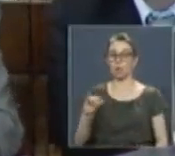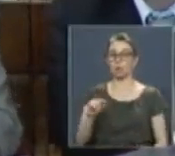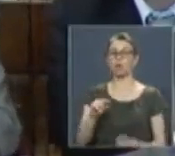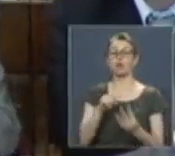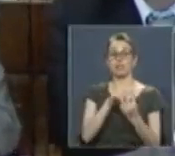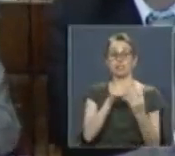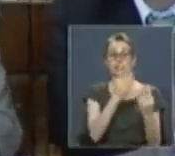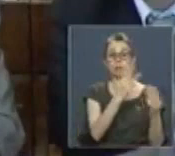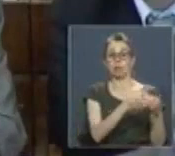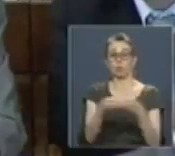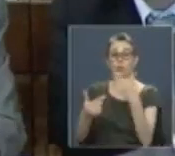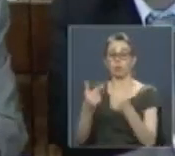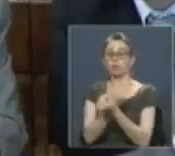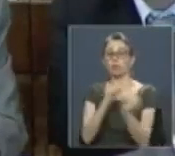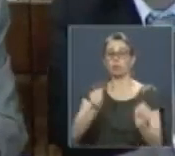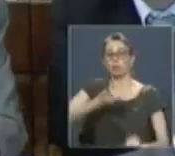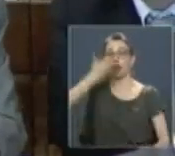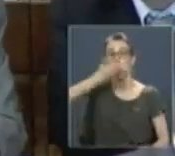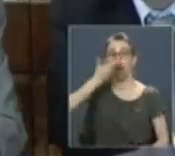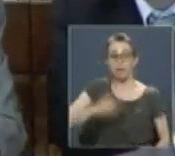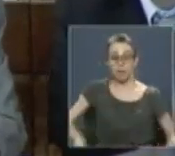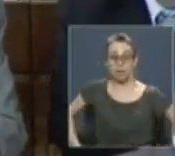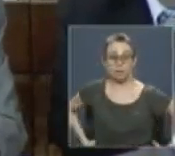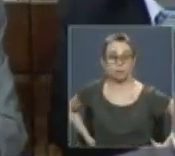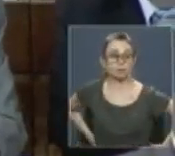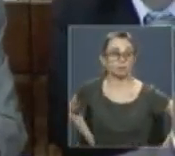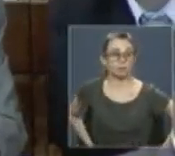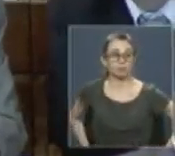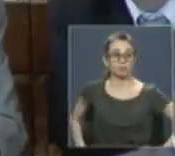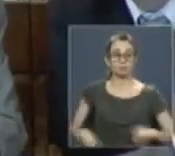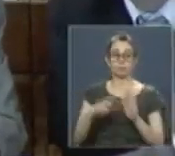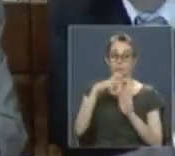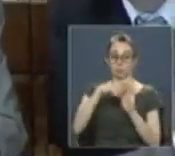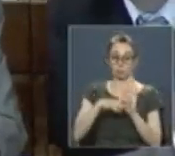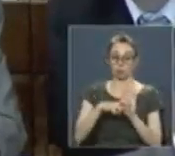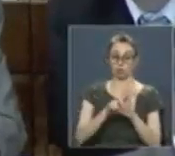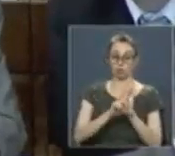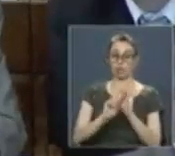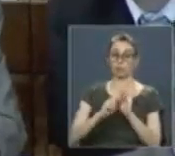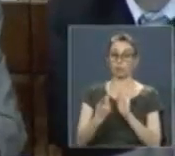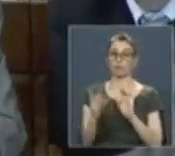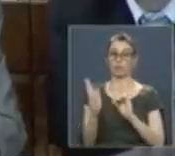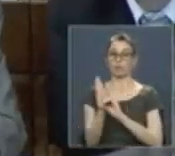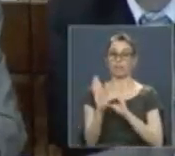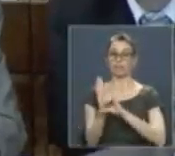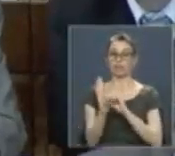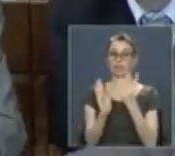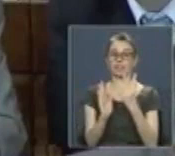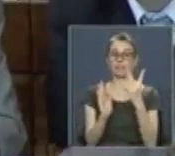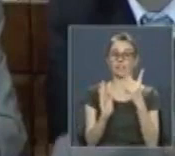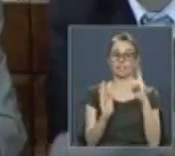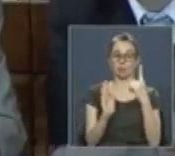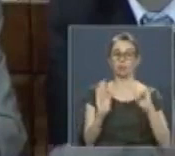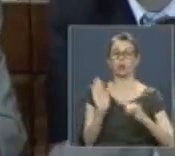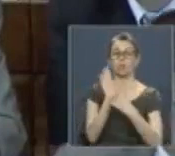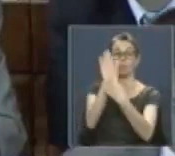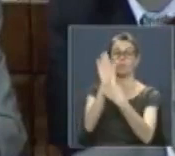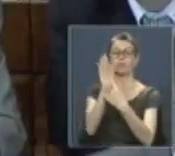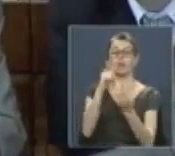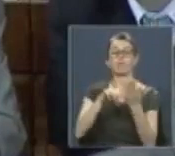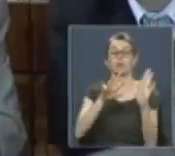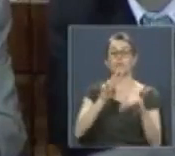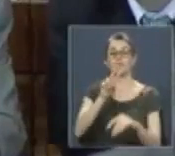la palabra. En términos generales, quiero decir que el proyecto que modifica el Decreto Ley 321 del año 25 sobre